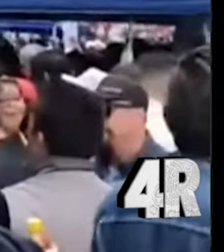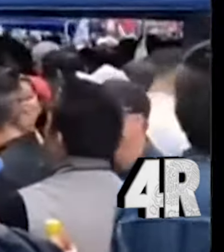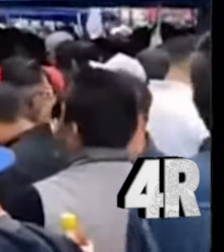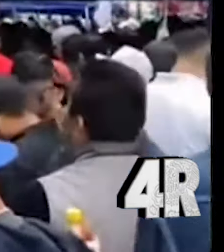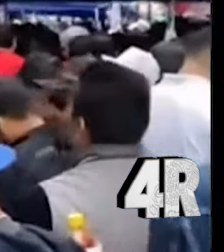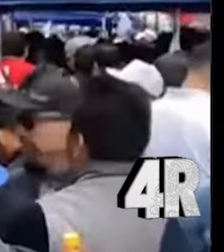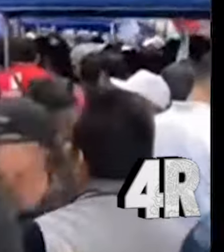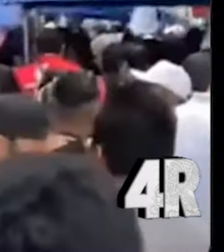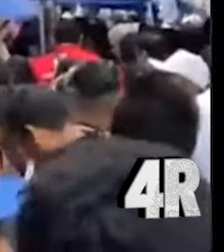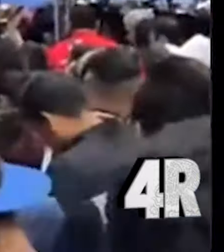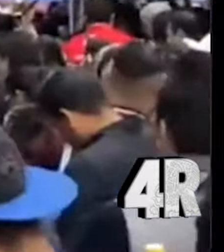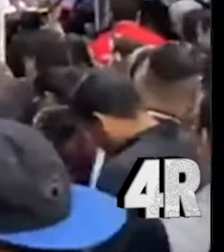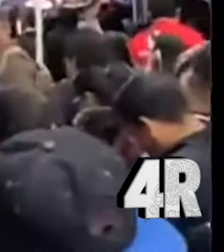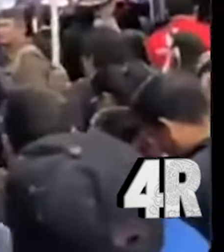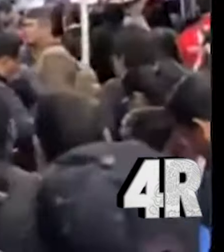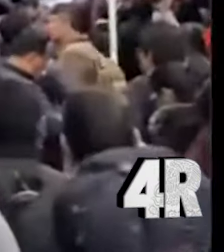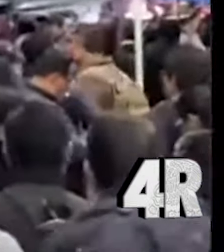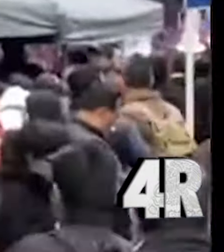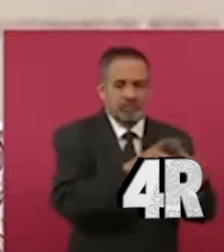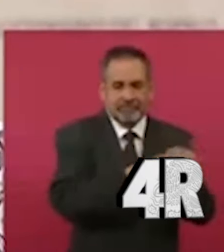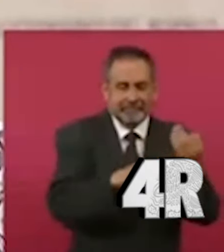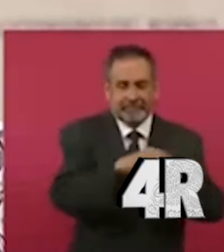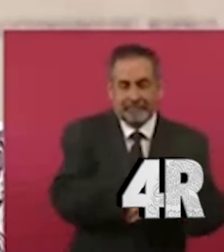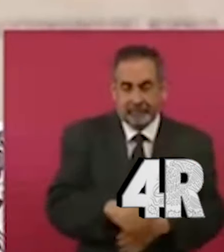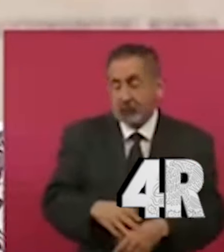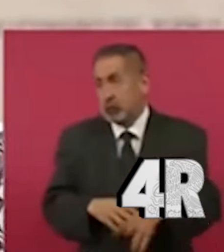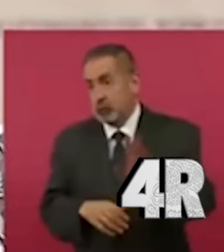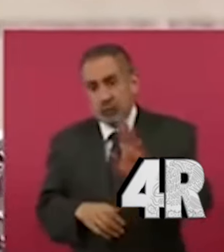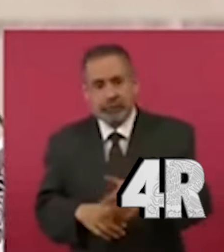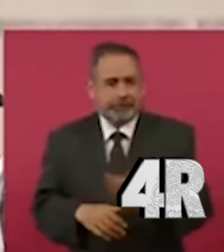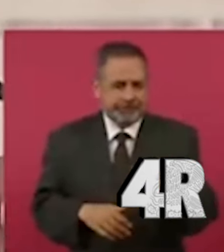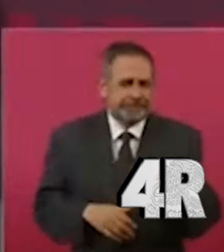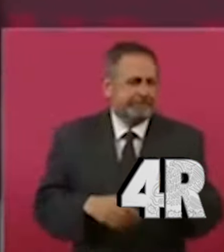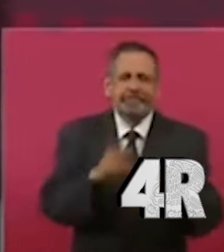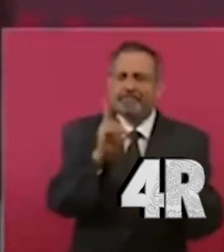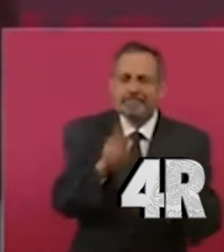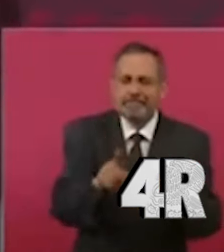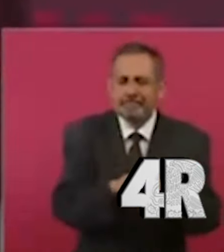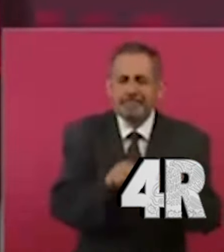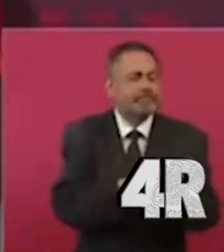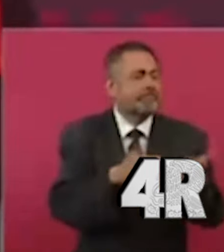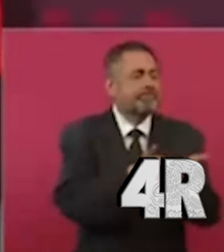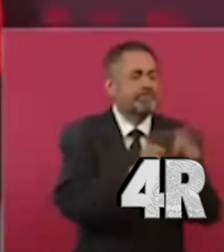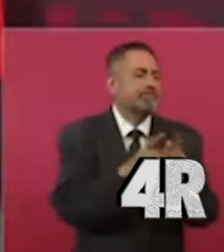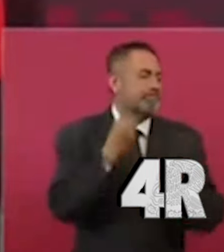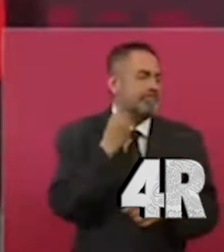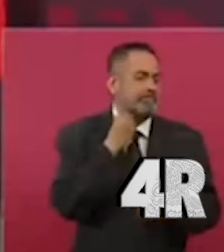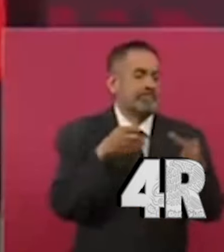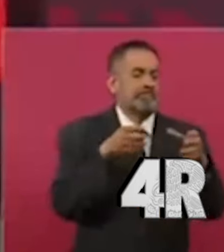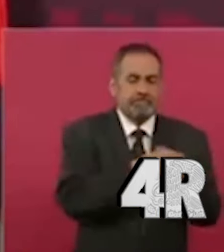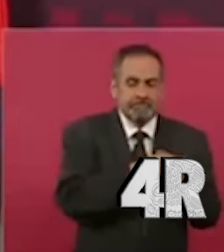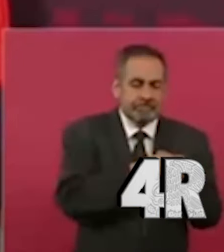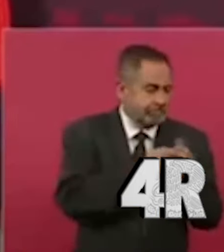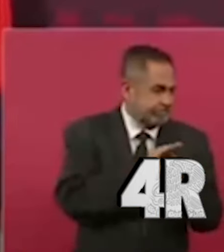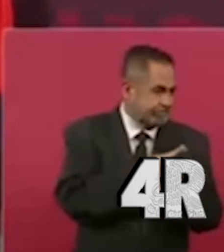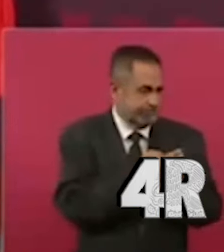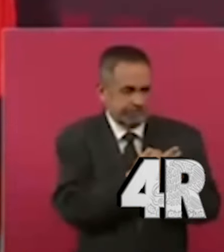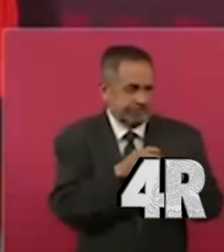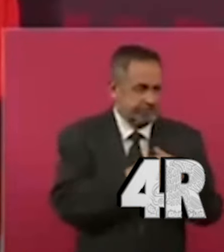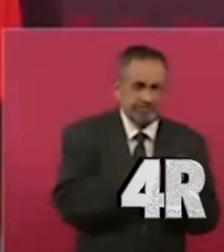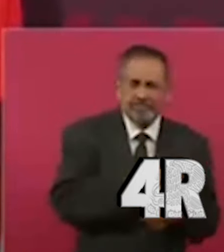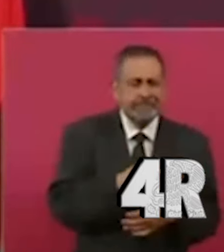amparos primeramente funcionan de manera personal y segundo no se puede echar abajo una reforma constitucional y sus